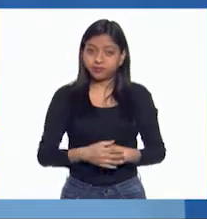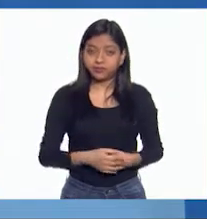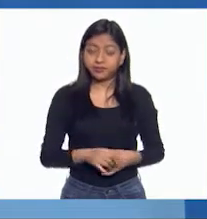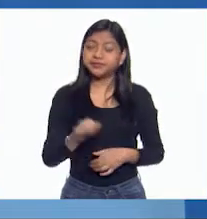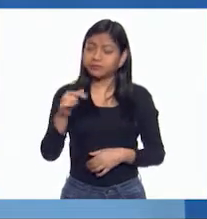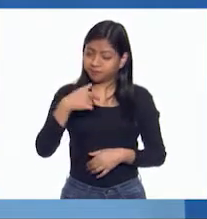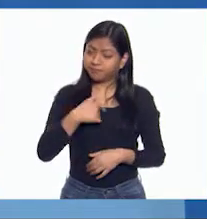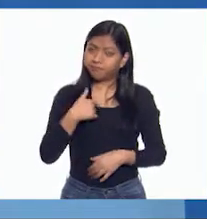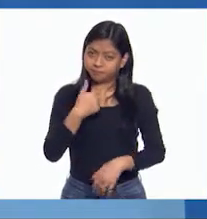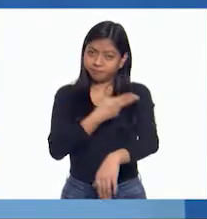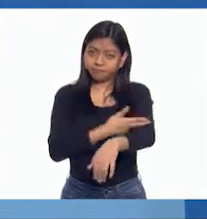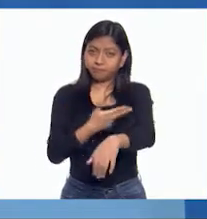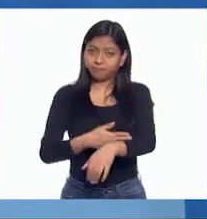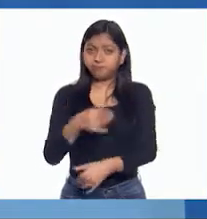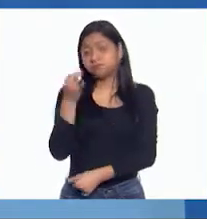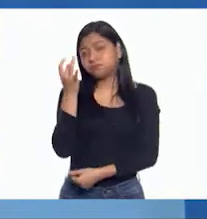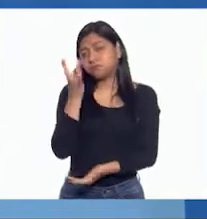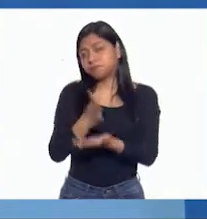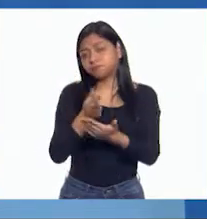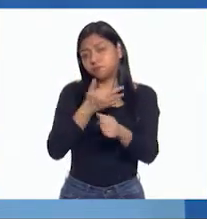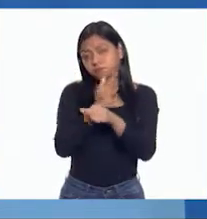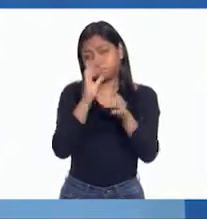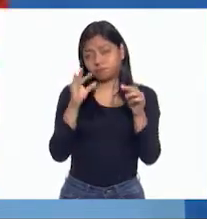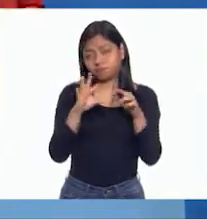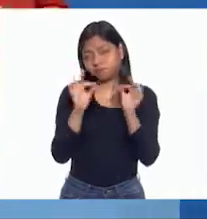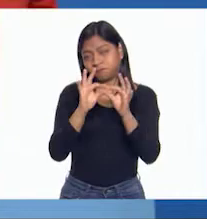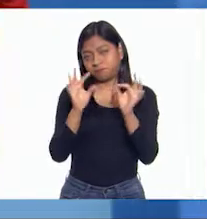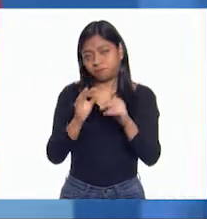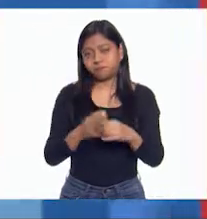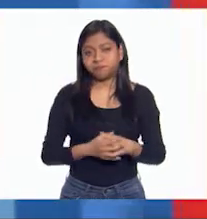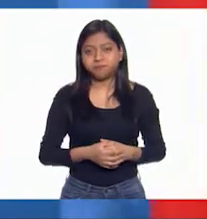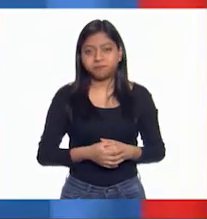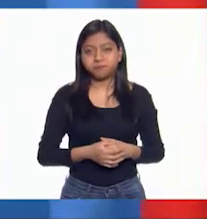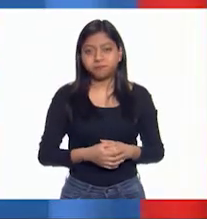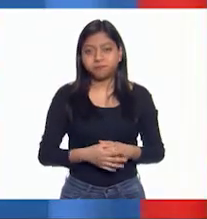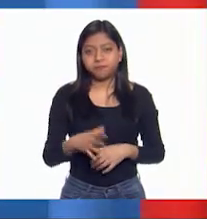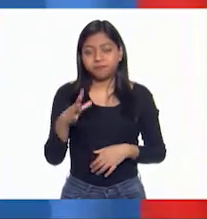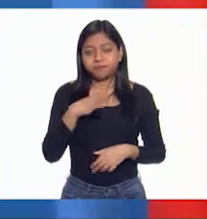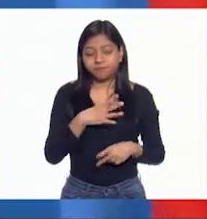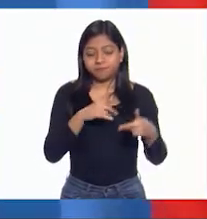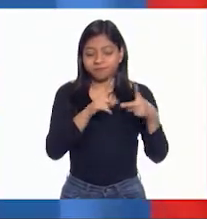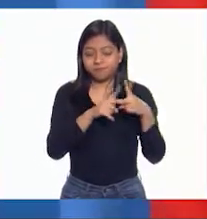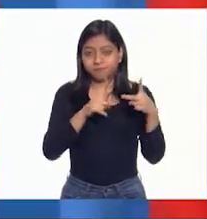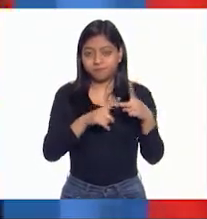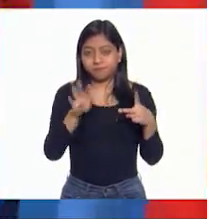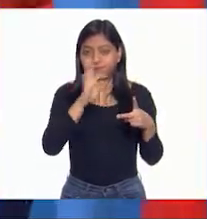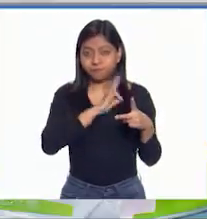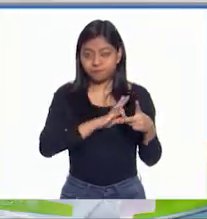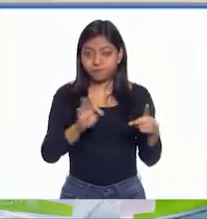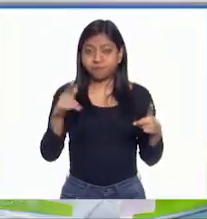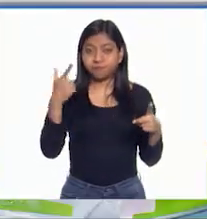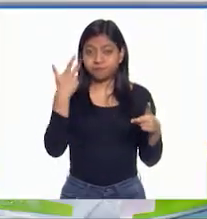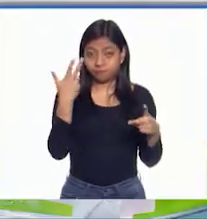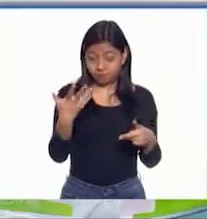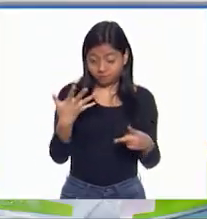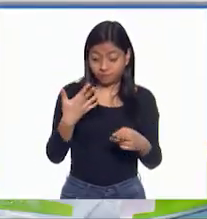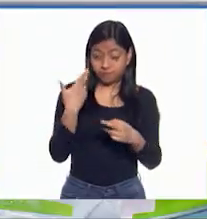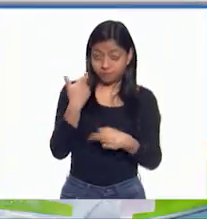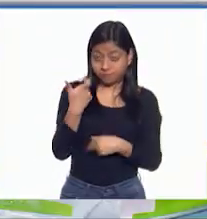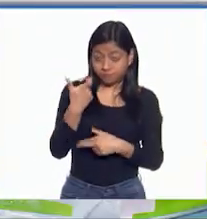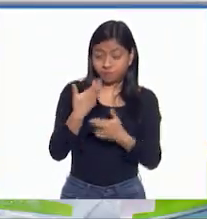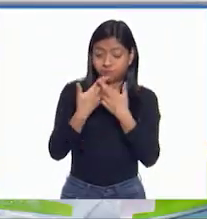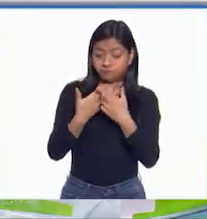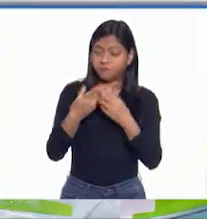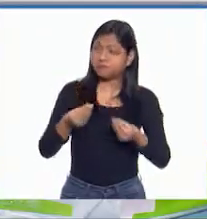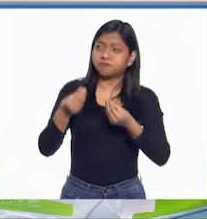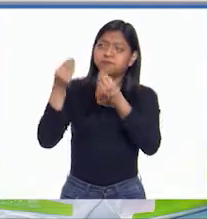claro que sí. Eso solo era una broma. Ah, bueno. Pues pueden ser dos cosas. Que le regrese los 5 pesos a mi tío y que